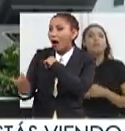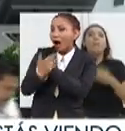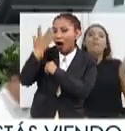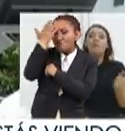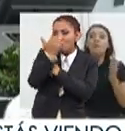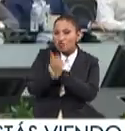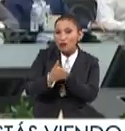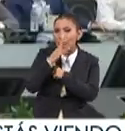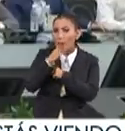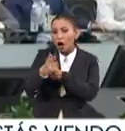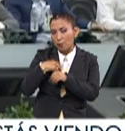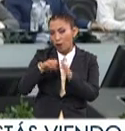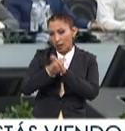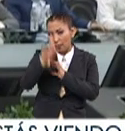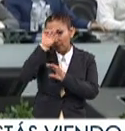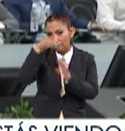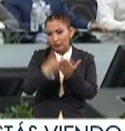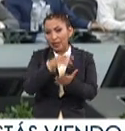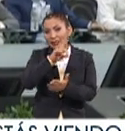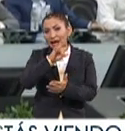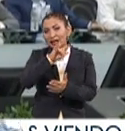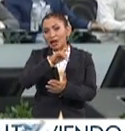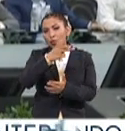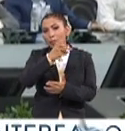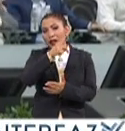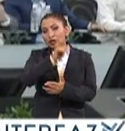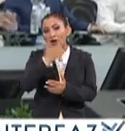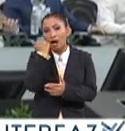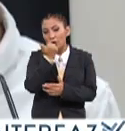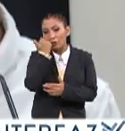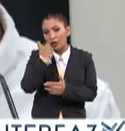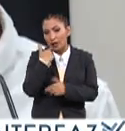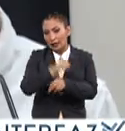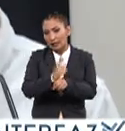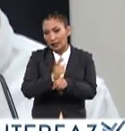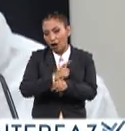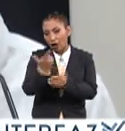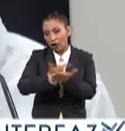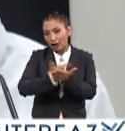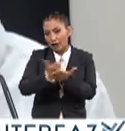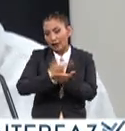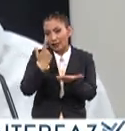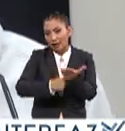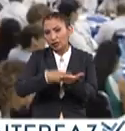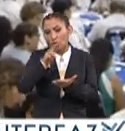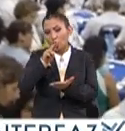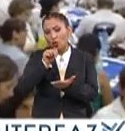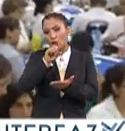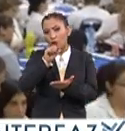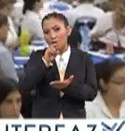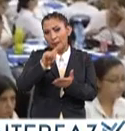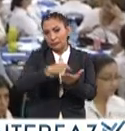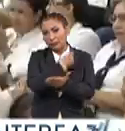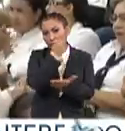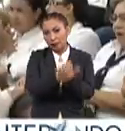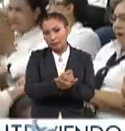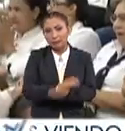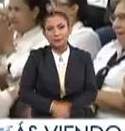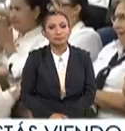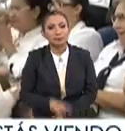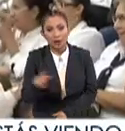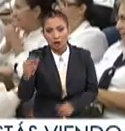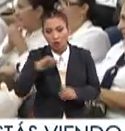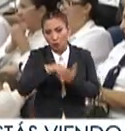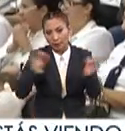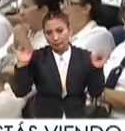sus habilidades, como lo propuso Daniel Humberto Hernández, estudiante de la carrera de Contaduría de la Universidad Autónoma de Tamaulipas, sede